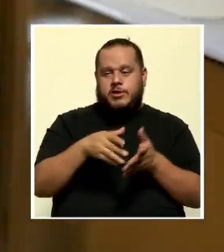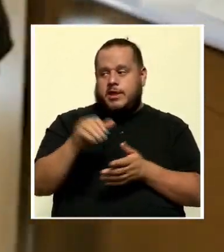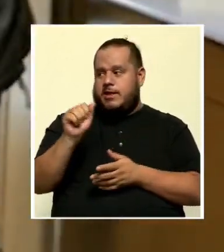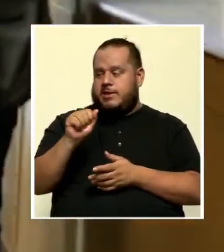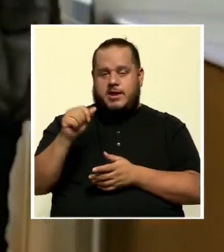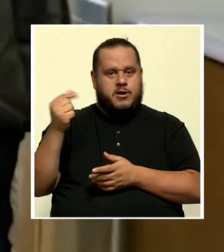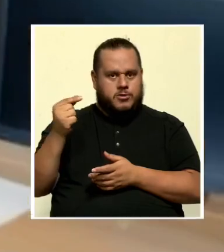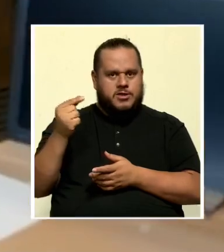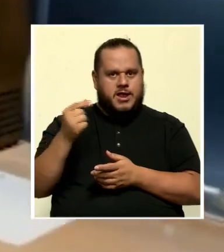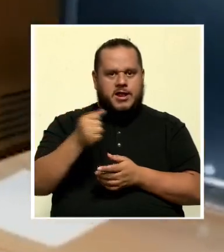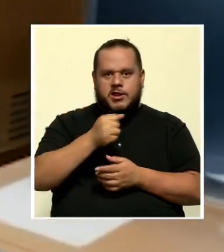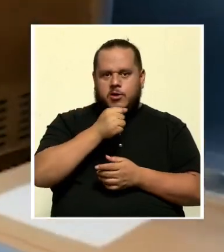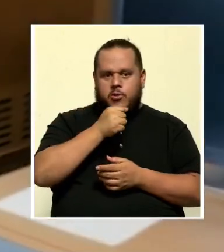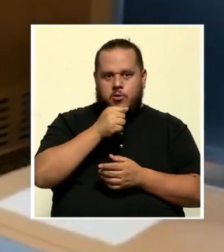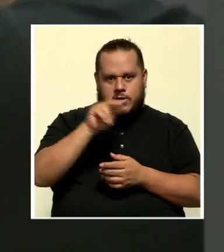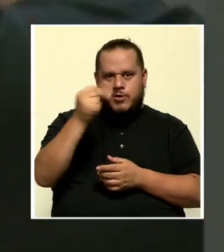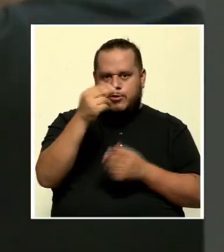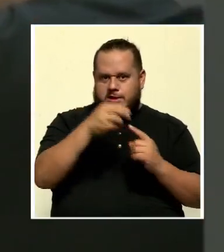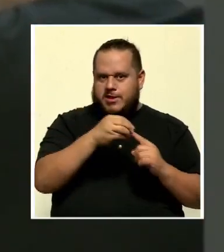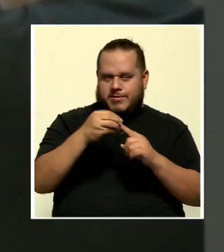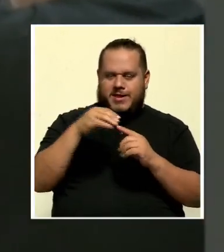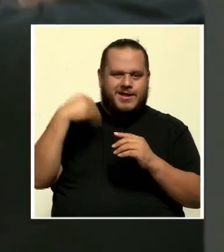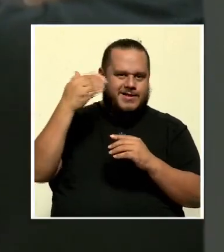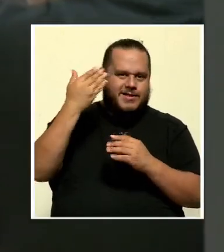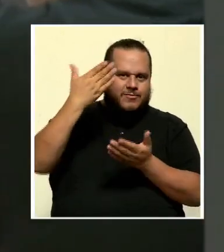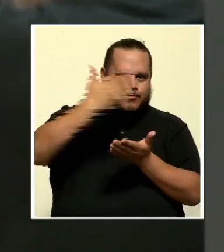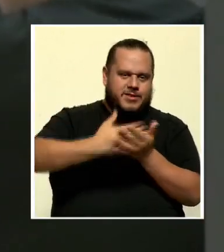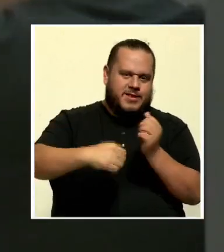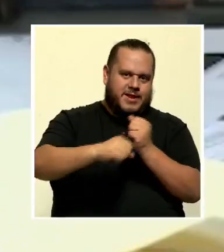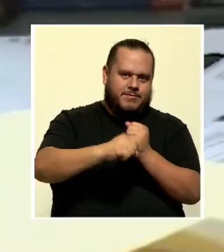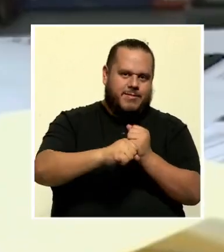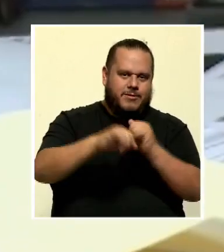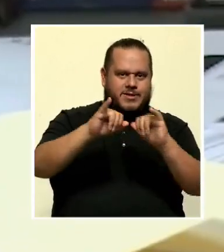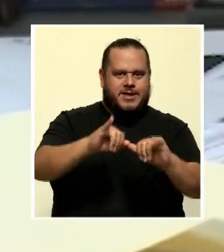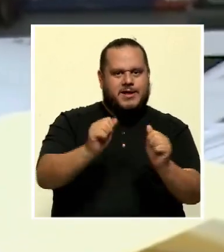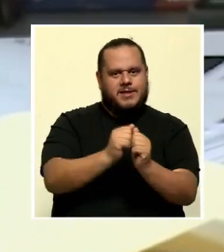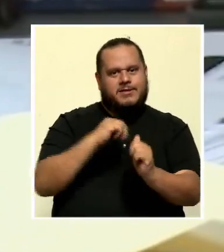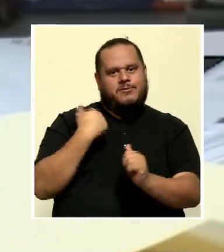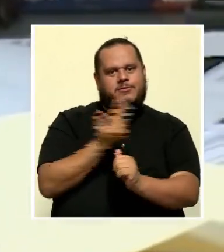Andrea González. Esto después de la pausa, quédese con nosotros.